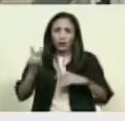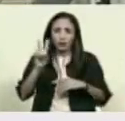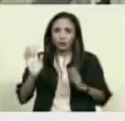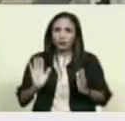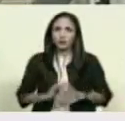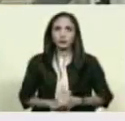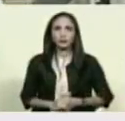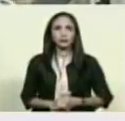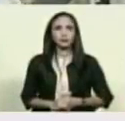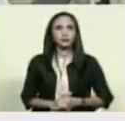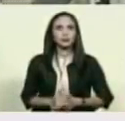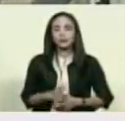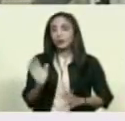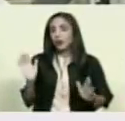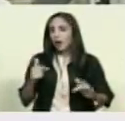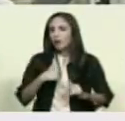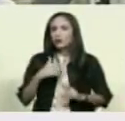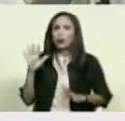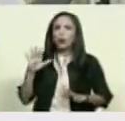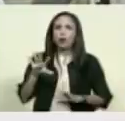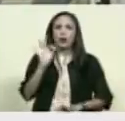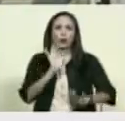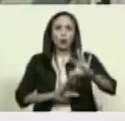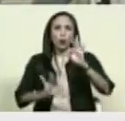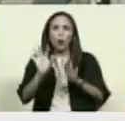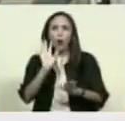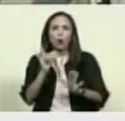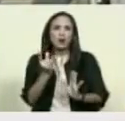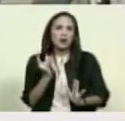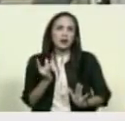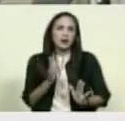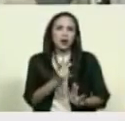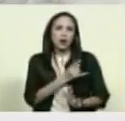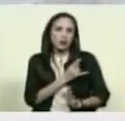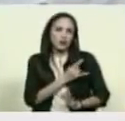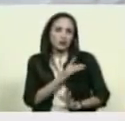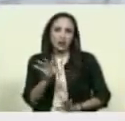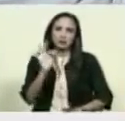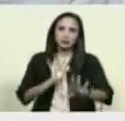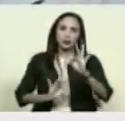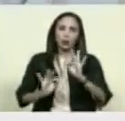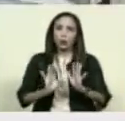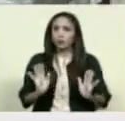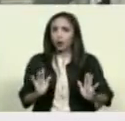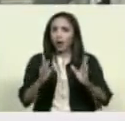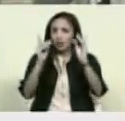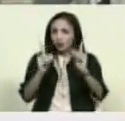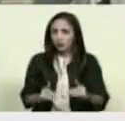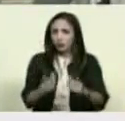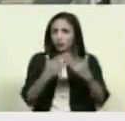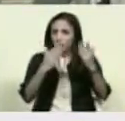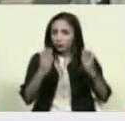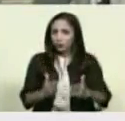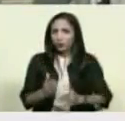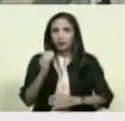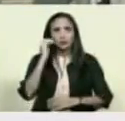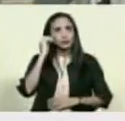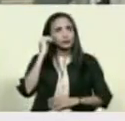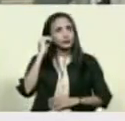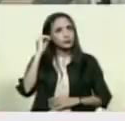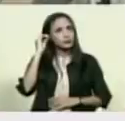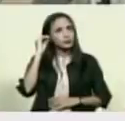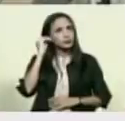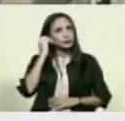lo fundamental, quien quiere estudiar una carrera lo puede lograr. Ahora, si eso lo tenemos, hay que pensar en el otro